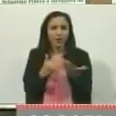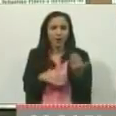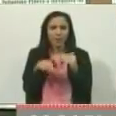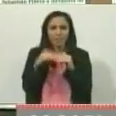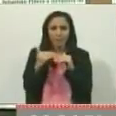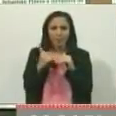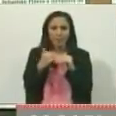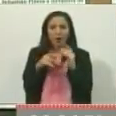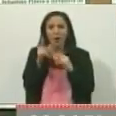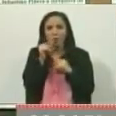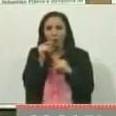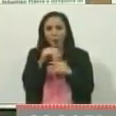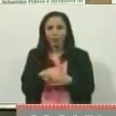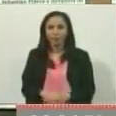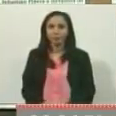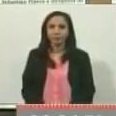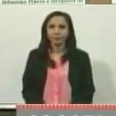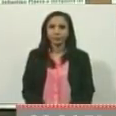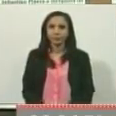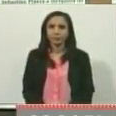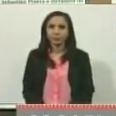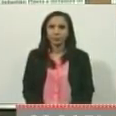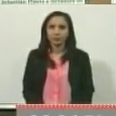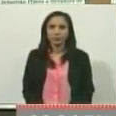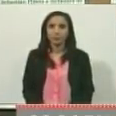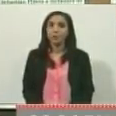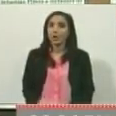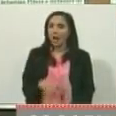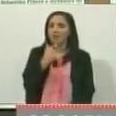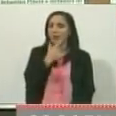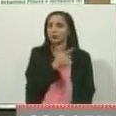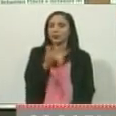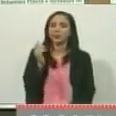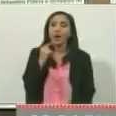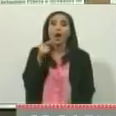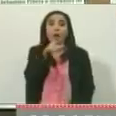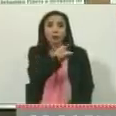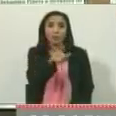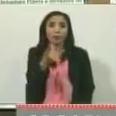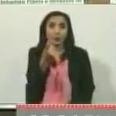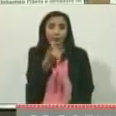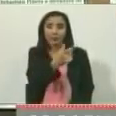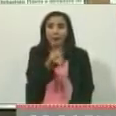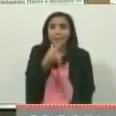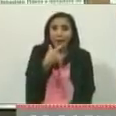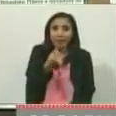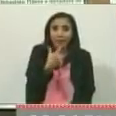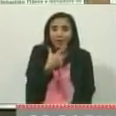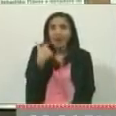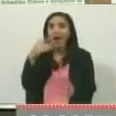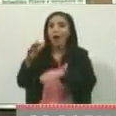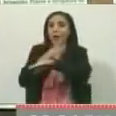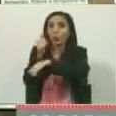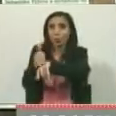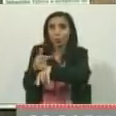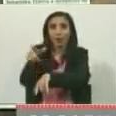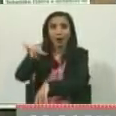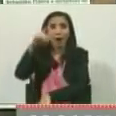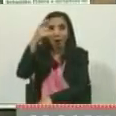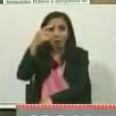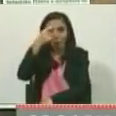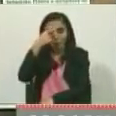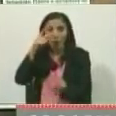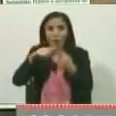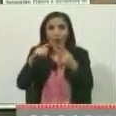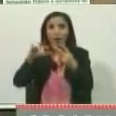Roberto Hernández, escribía, si usted le falta a los sartán, no voltee para este lado, eche la culpa a Borges, eche la culpa a Guaidó, a este